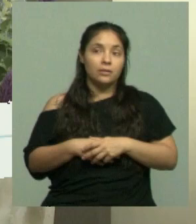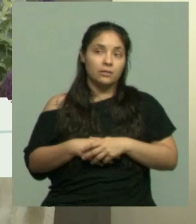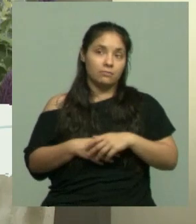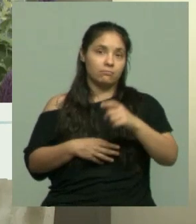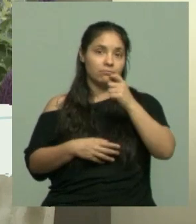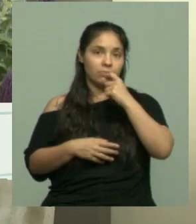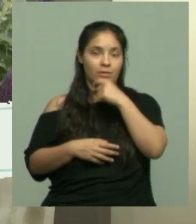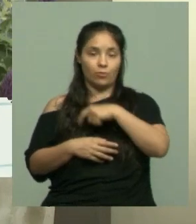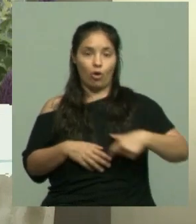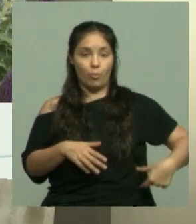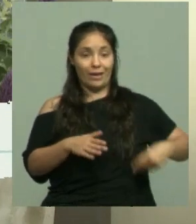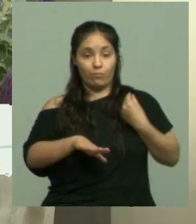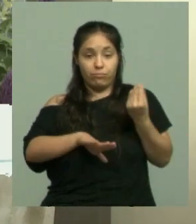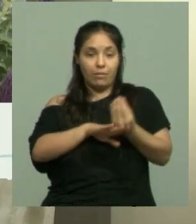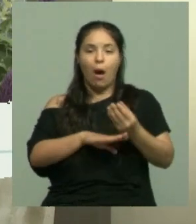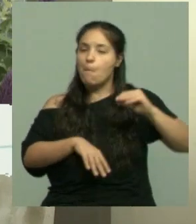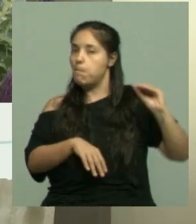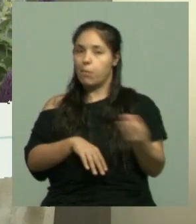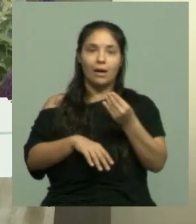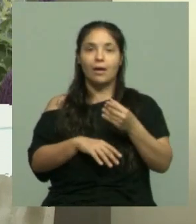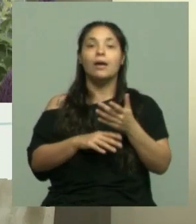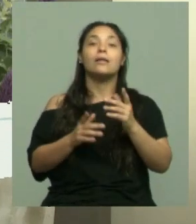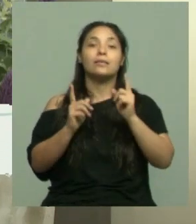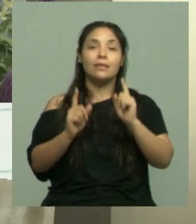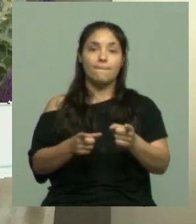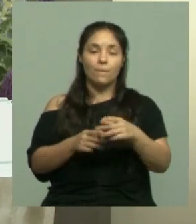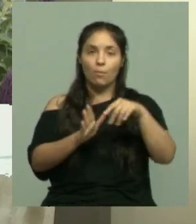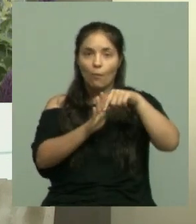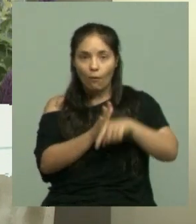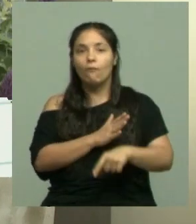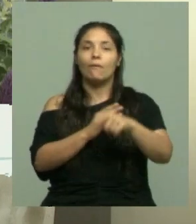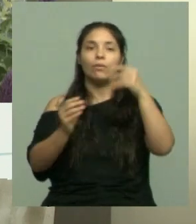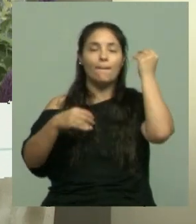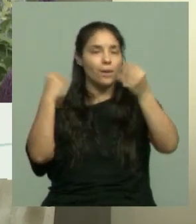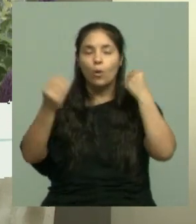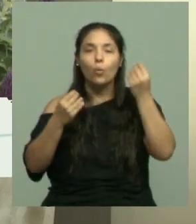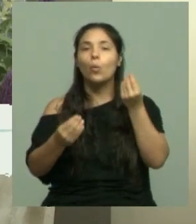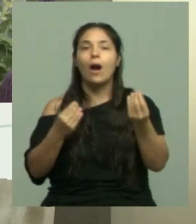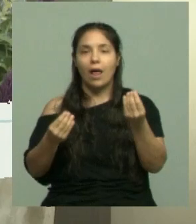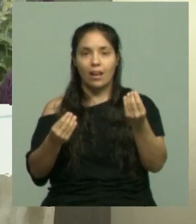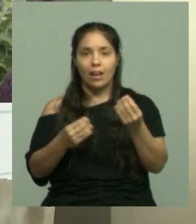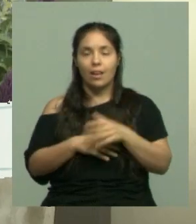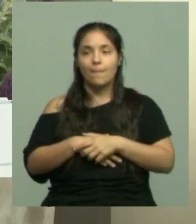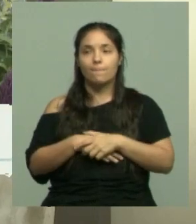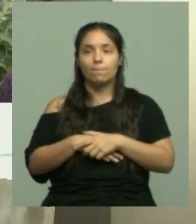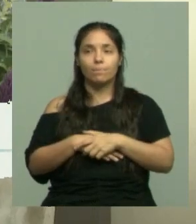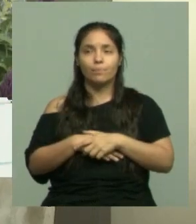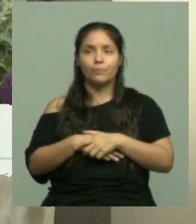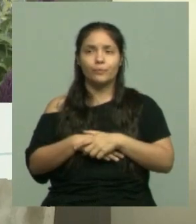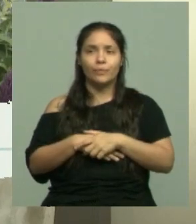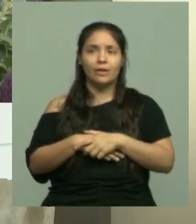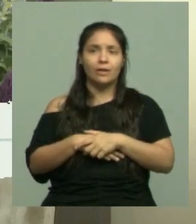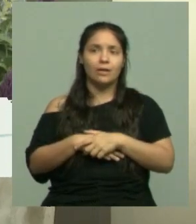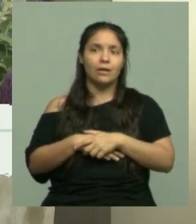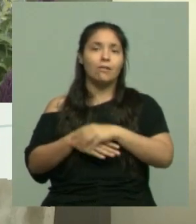oficialismo. Pero en sí, lo que creo que ha profundizado una preocupación importante es la preocupación de los distintos